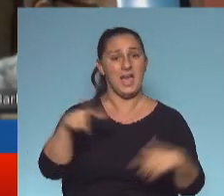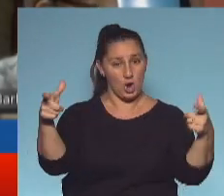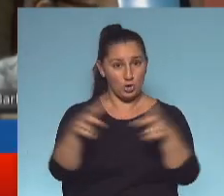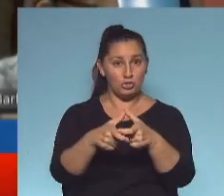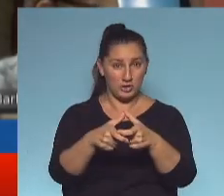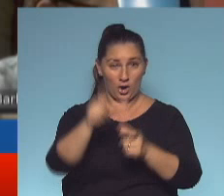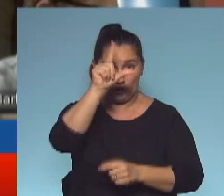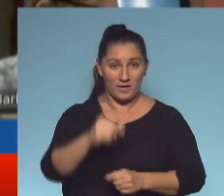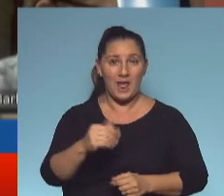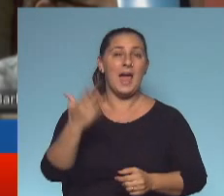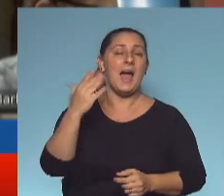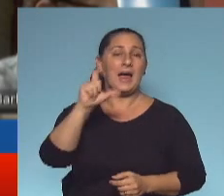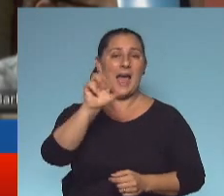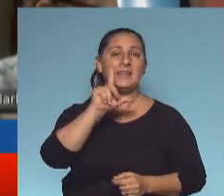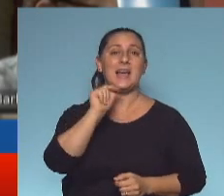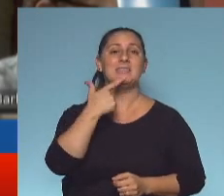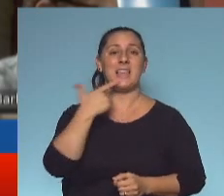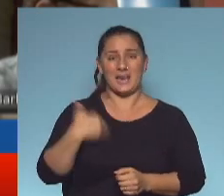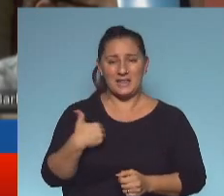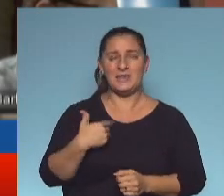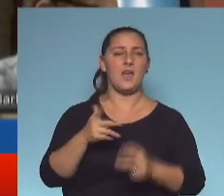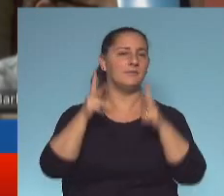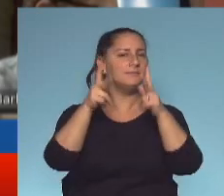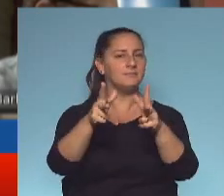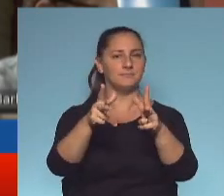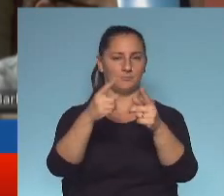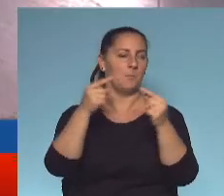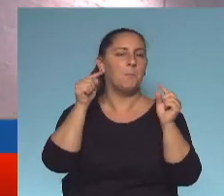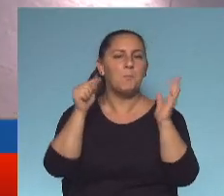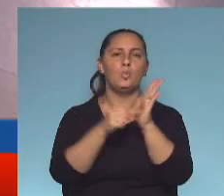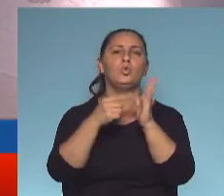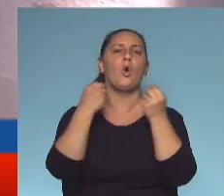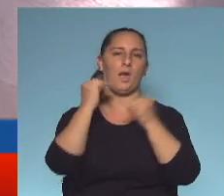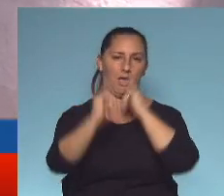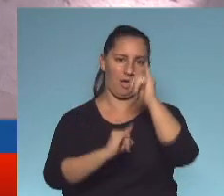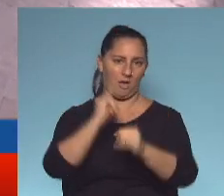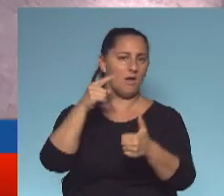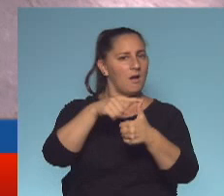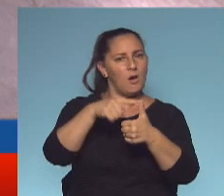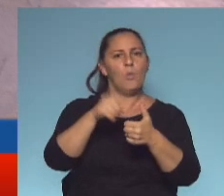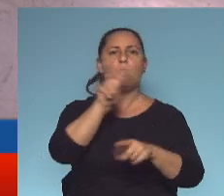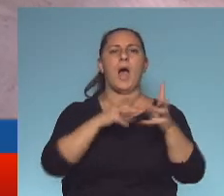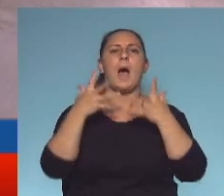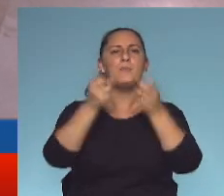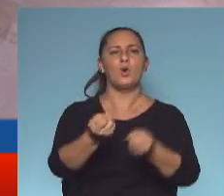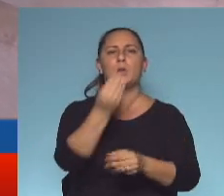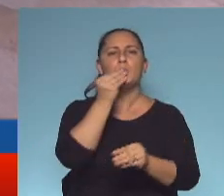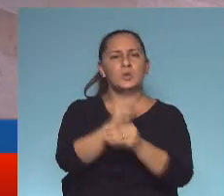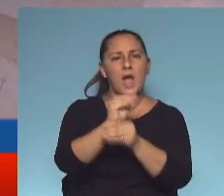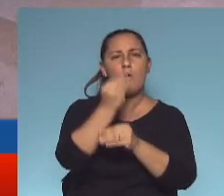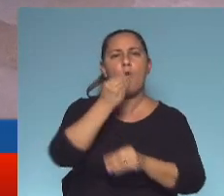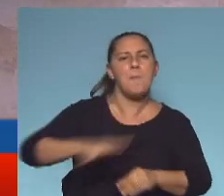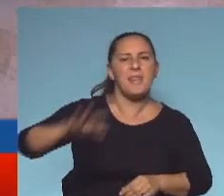Federal, Cáritas Argentina desea puntualizar concretamente estas cosas. Primero, buscando el aporte nutricional en los